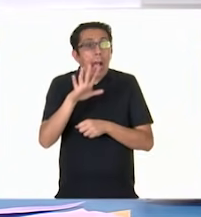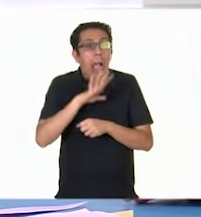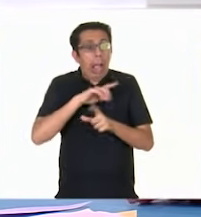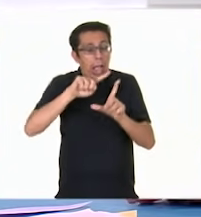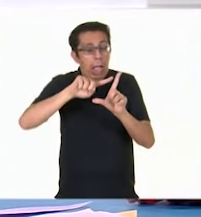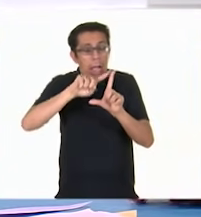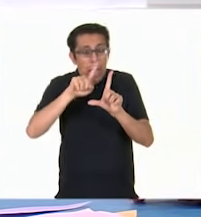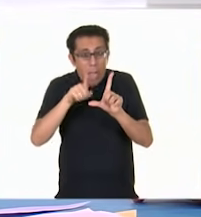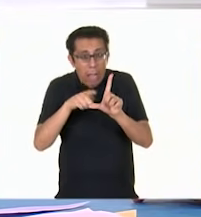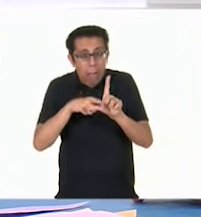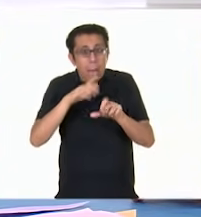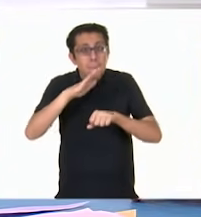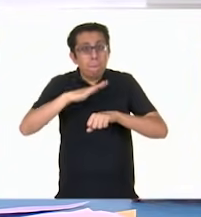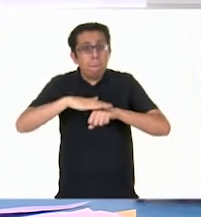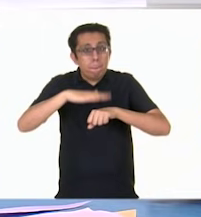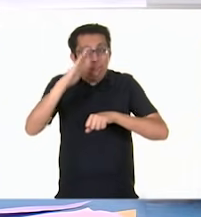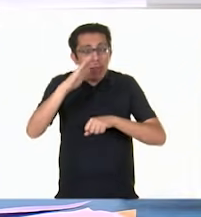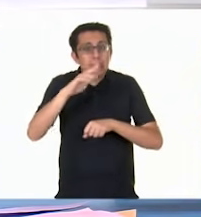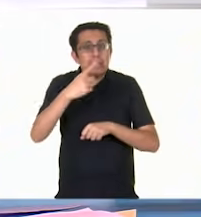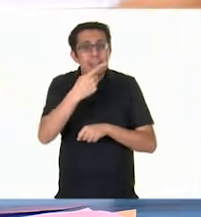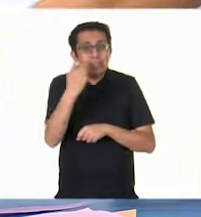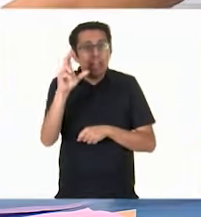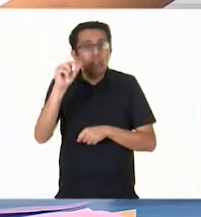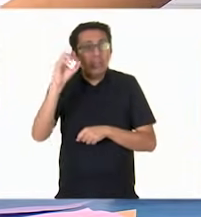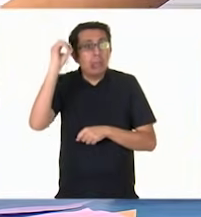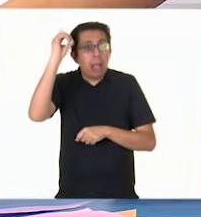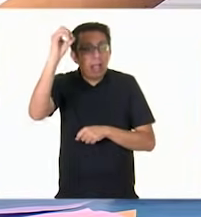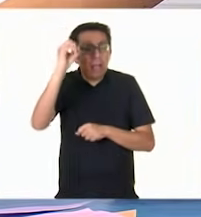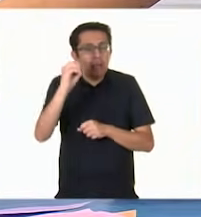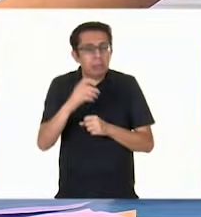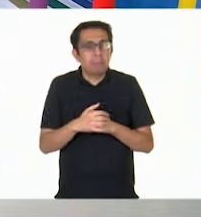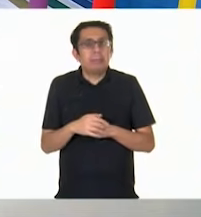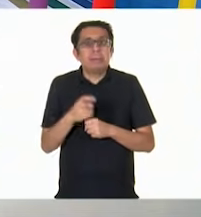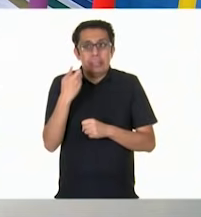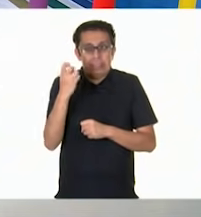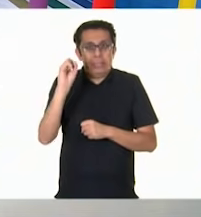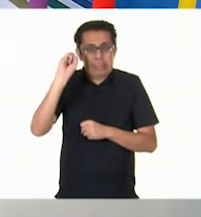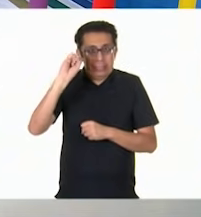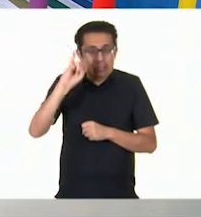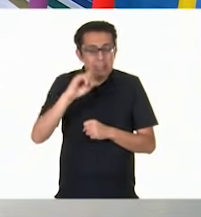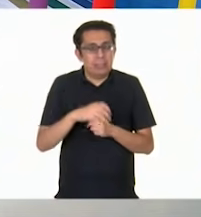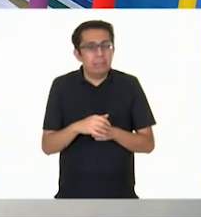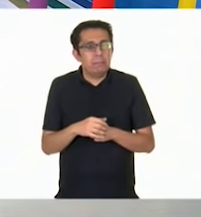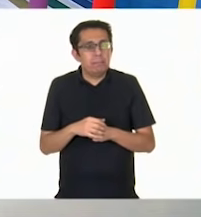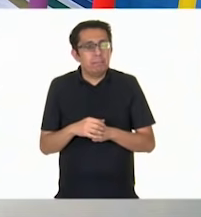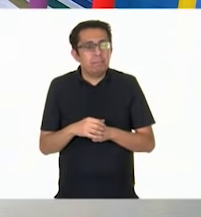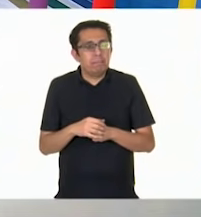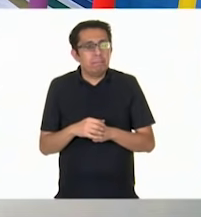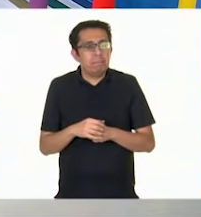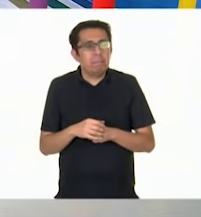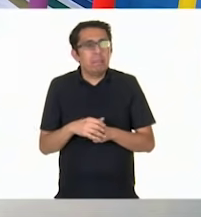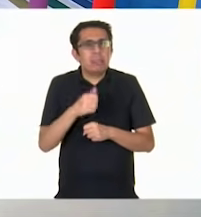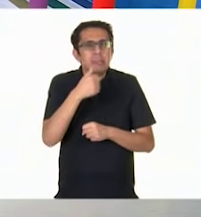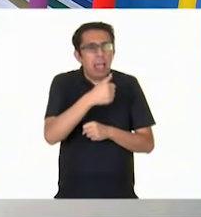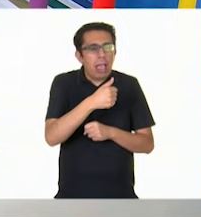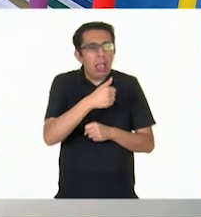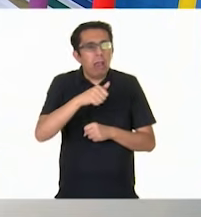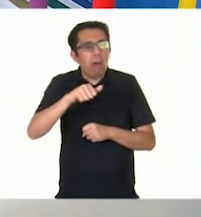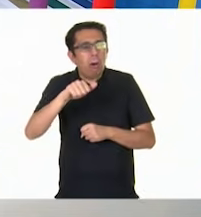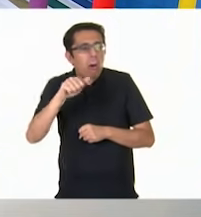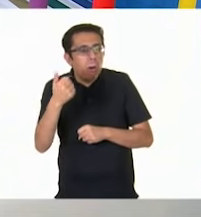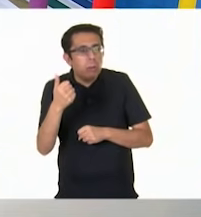ángulo mayor de 180. Sí, sí. Son las 6, 11,